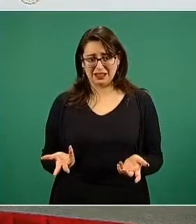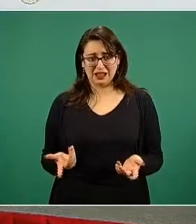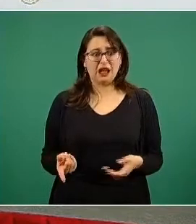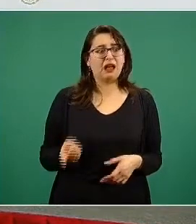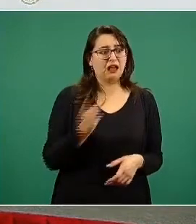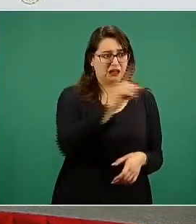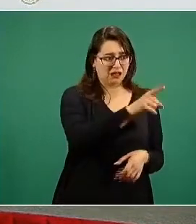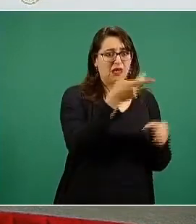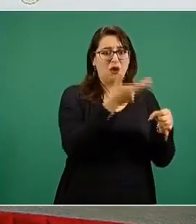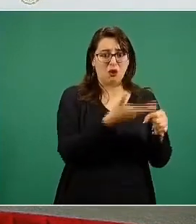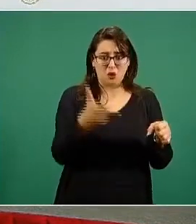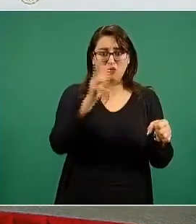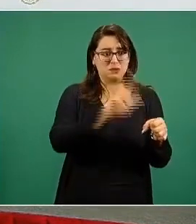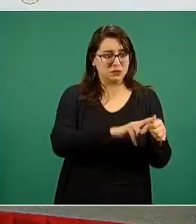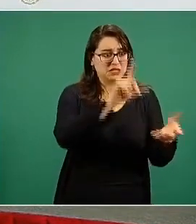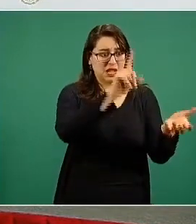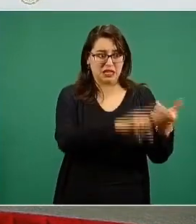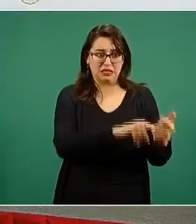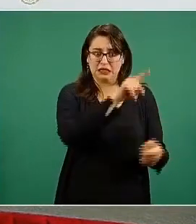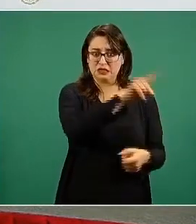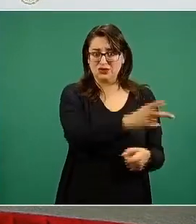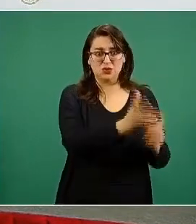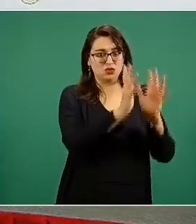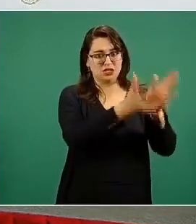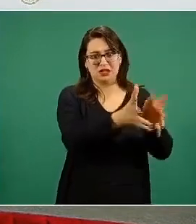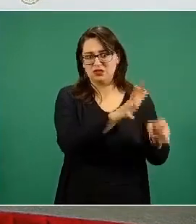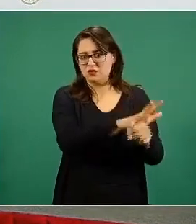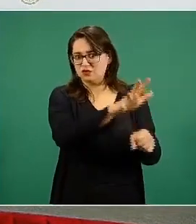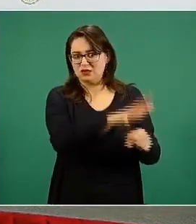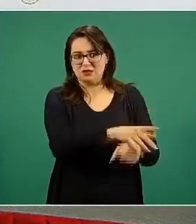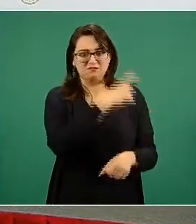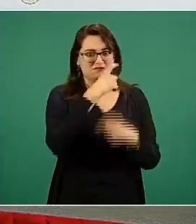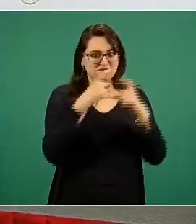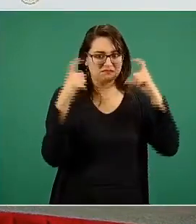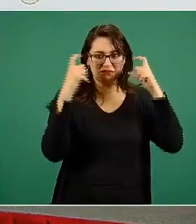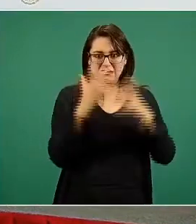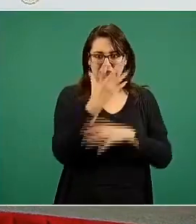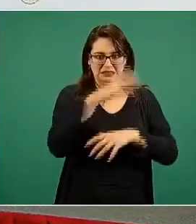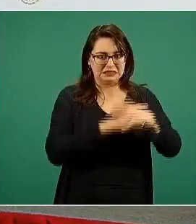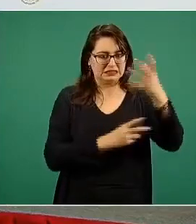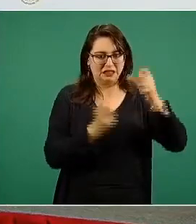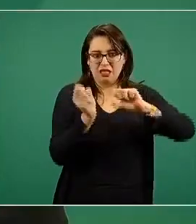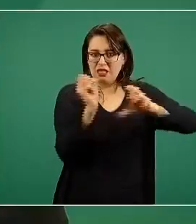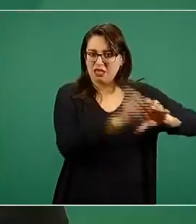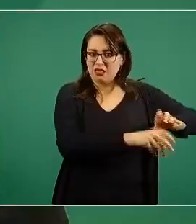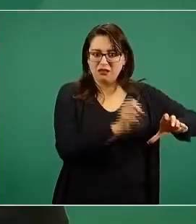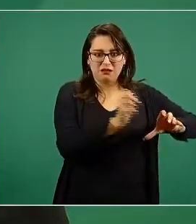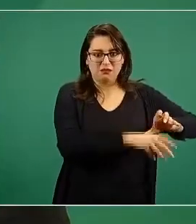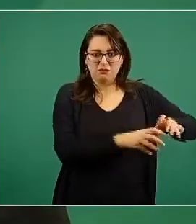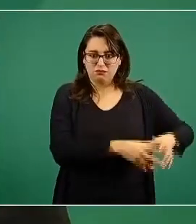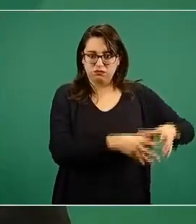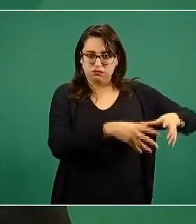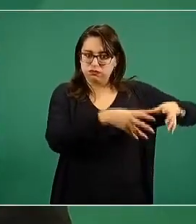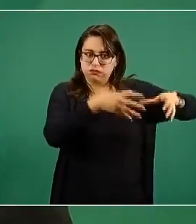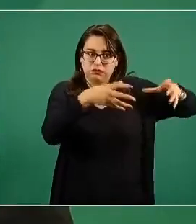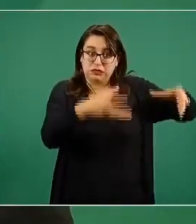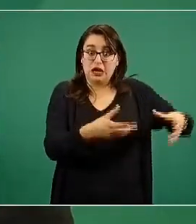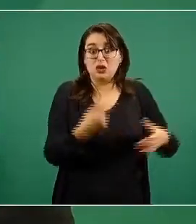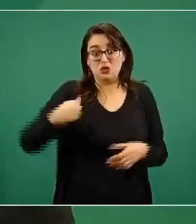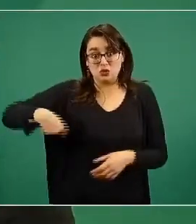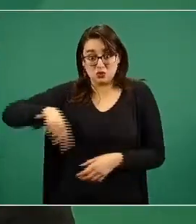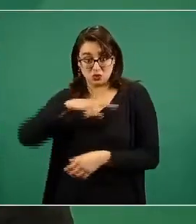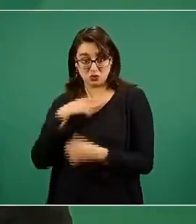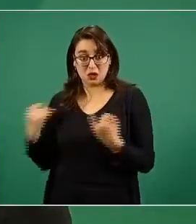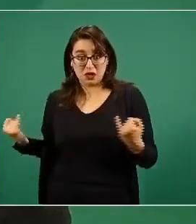está representando los hospitales al atender pacientes y personas en estado de gravedad.